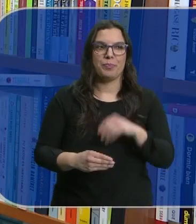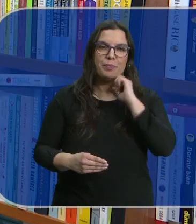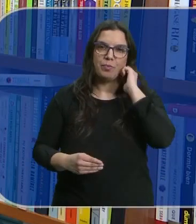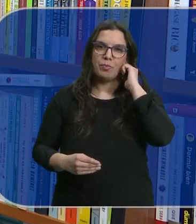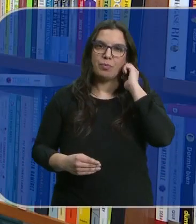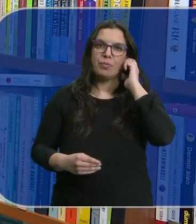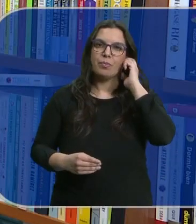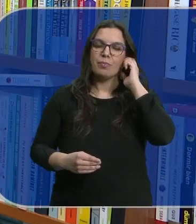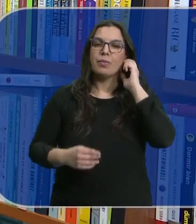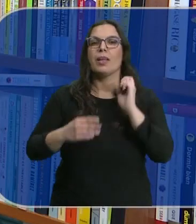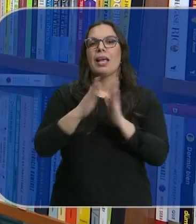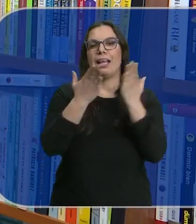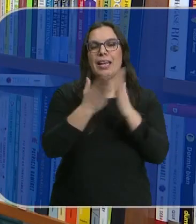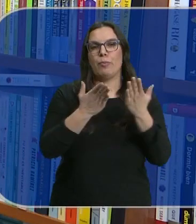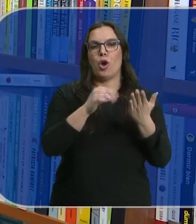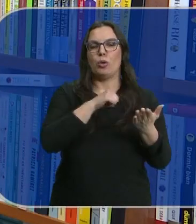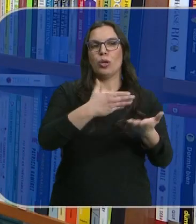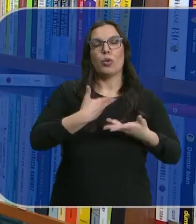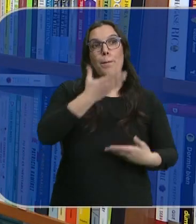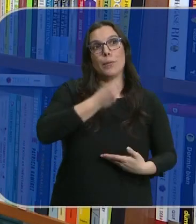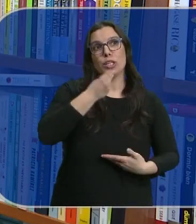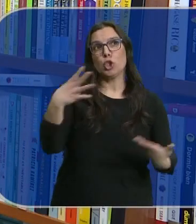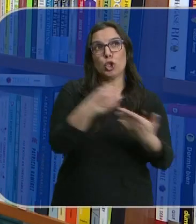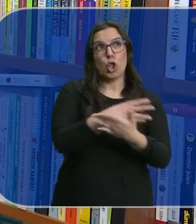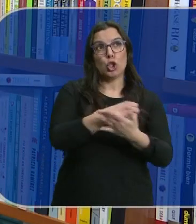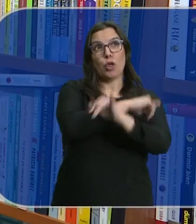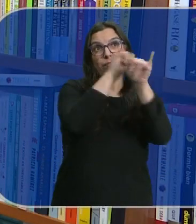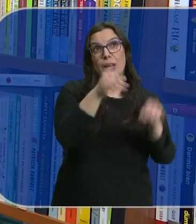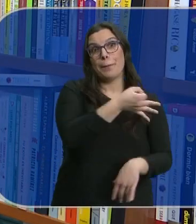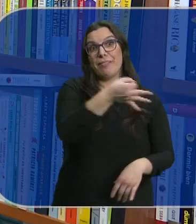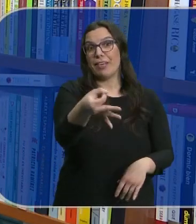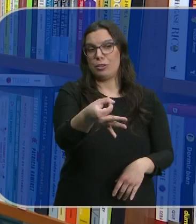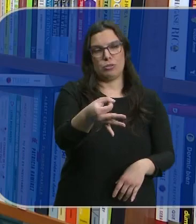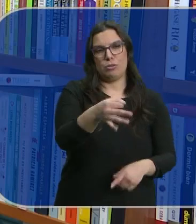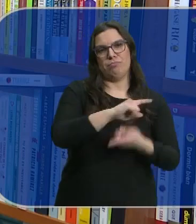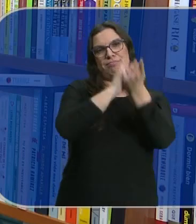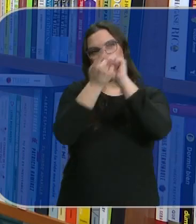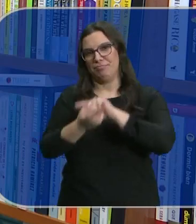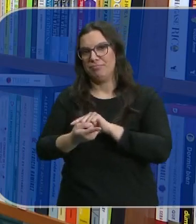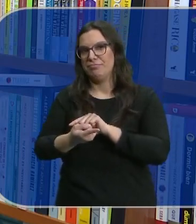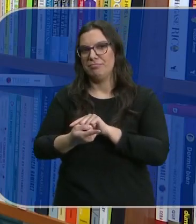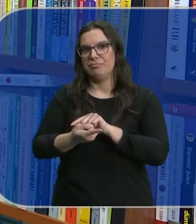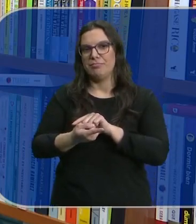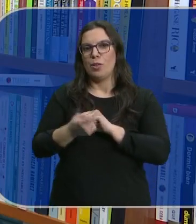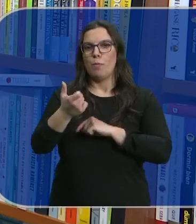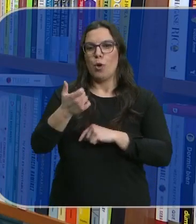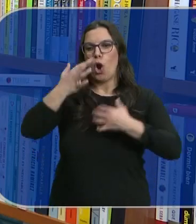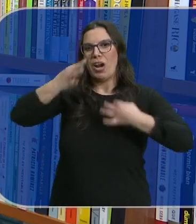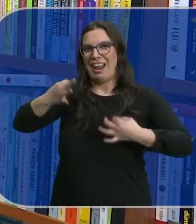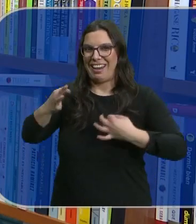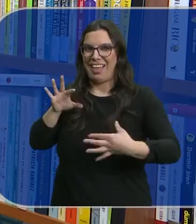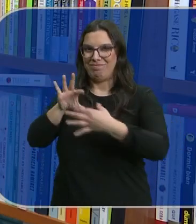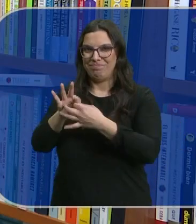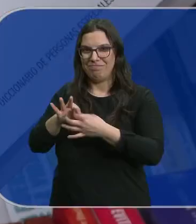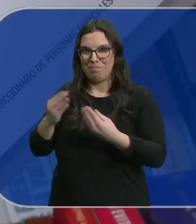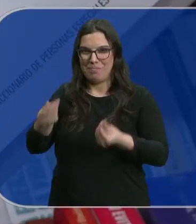péndulo, hay los libros de autoayuda, que todo es bonito y tal, y ese efecto que nos acerque un poco a la realidad